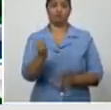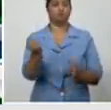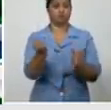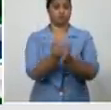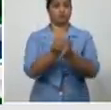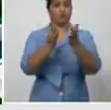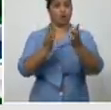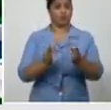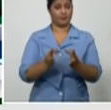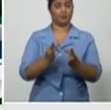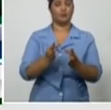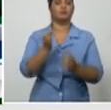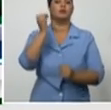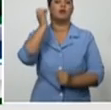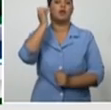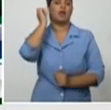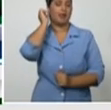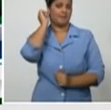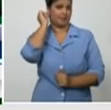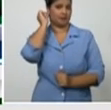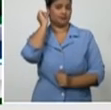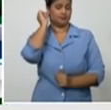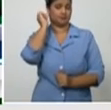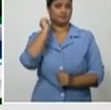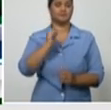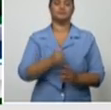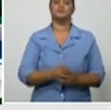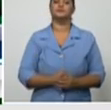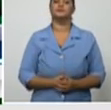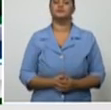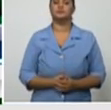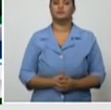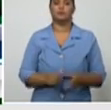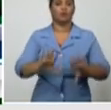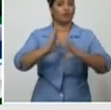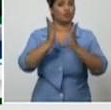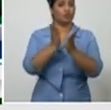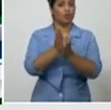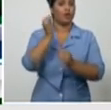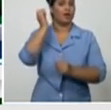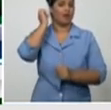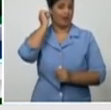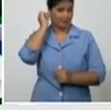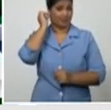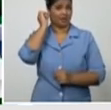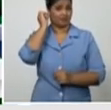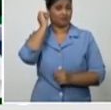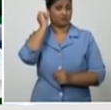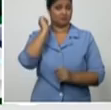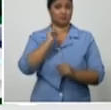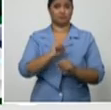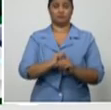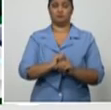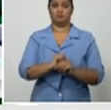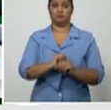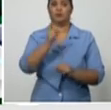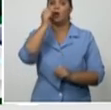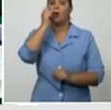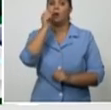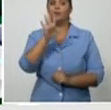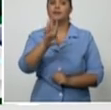no obstante, como siempre decimos, en el acumulado, el sexo masculino con el